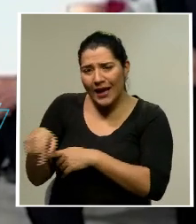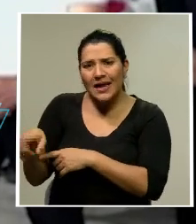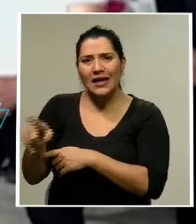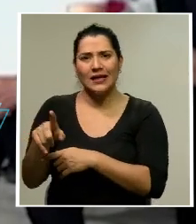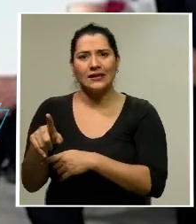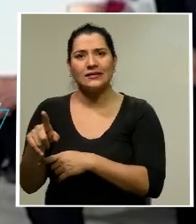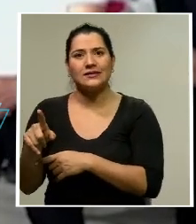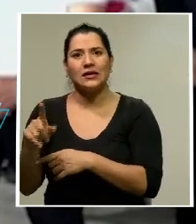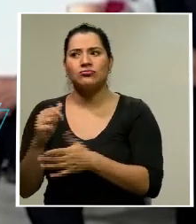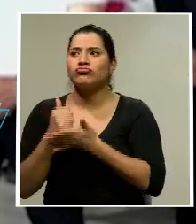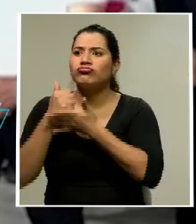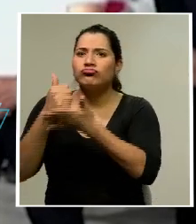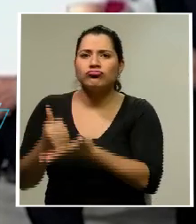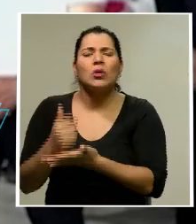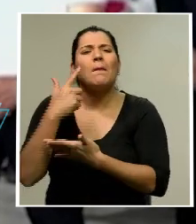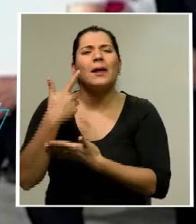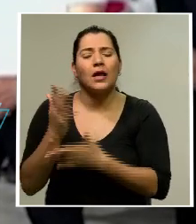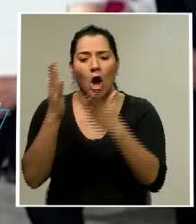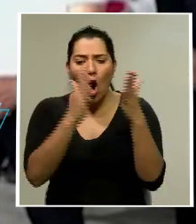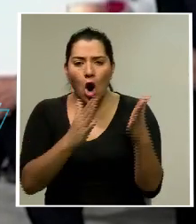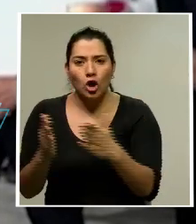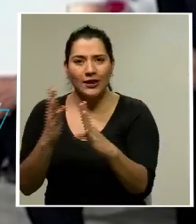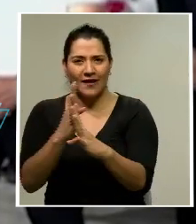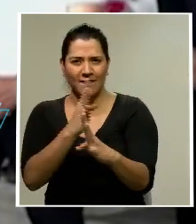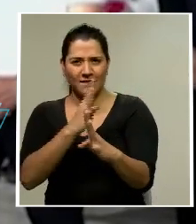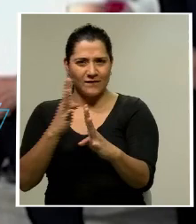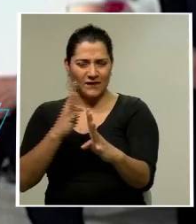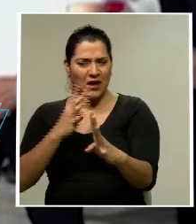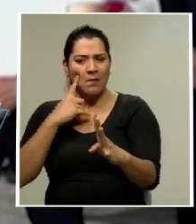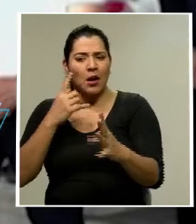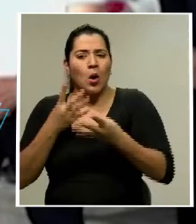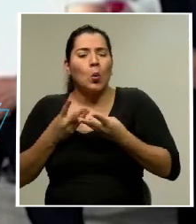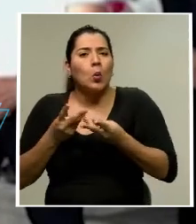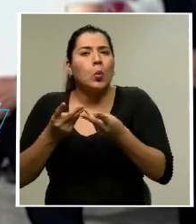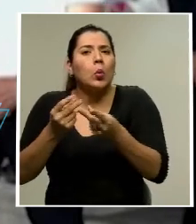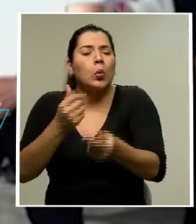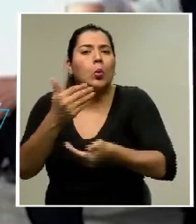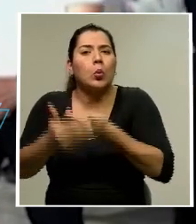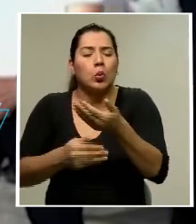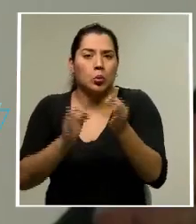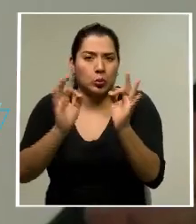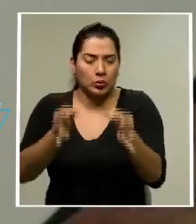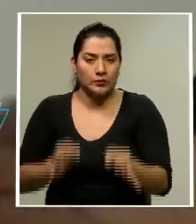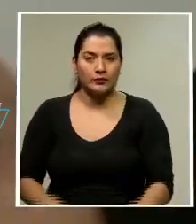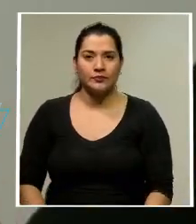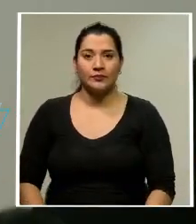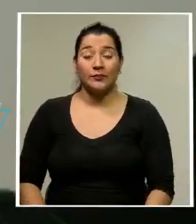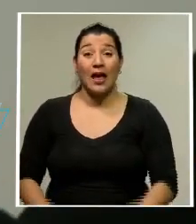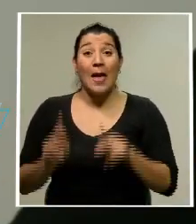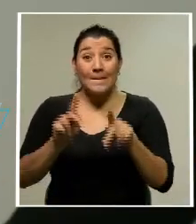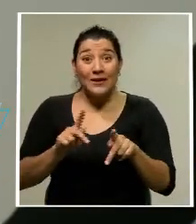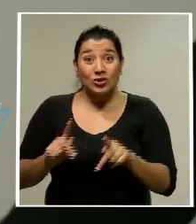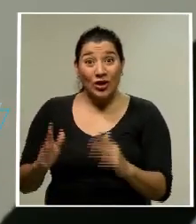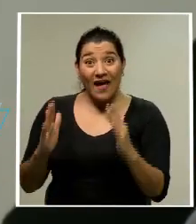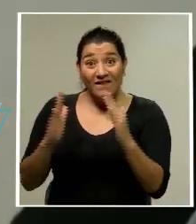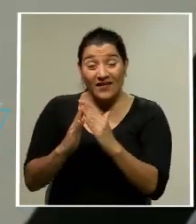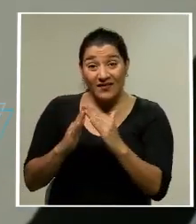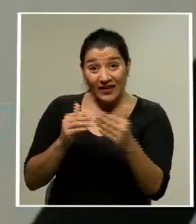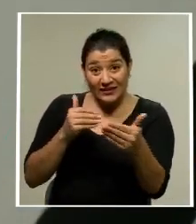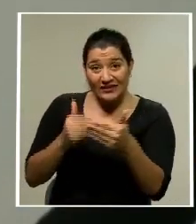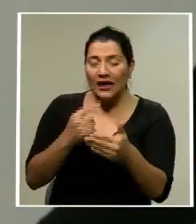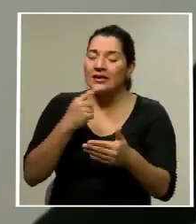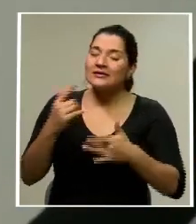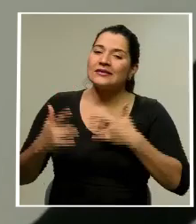para ordenar las filas y para que todo transcurra de manera acorde. Los vecinos de la zona manifestaron